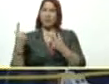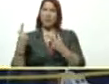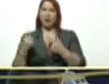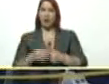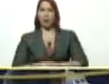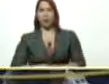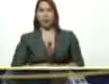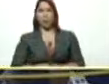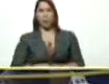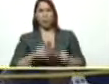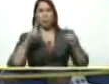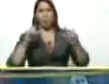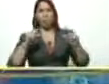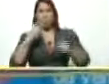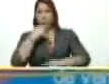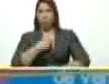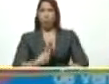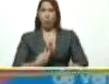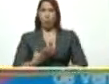plan para